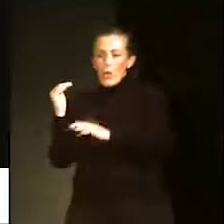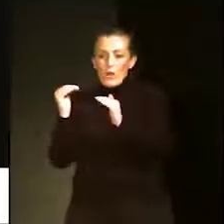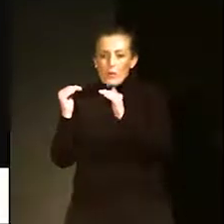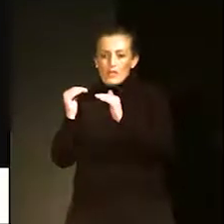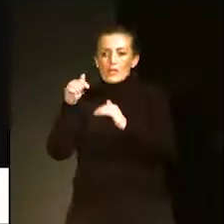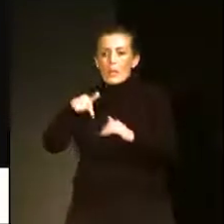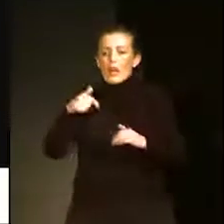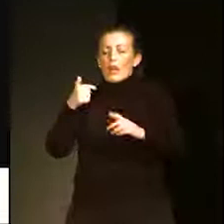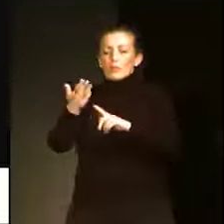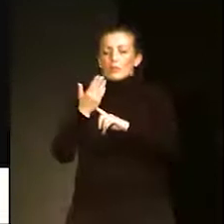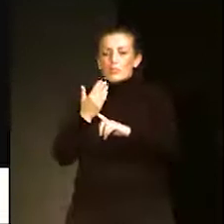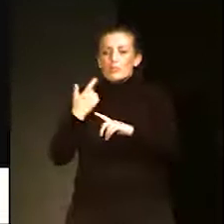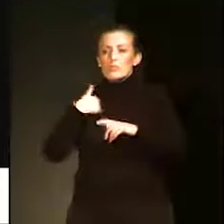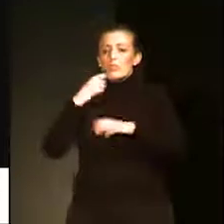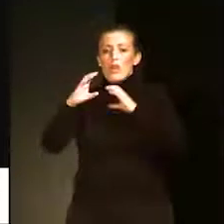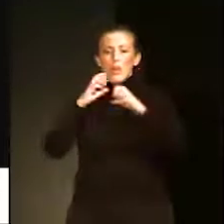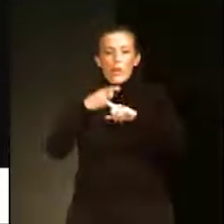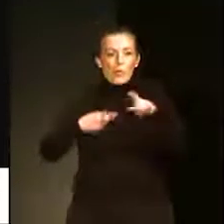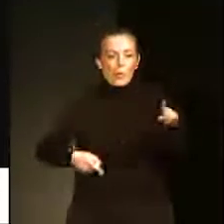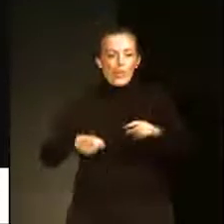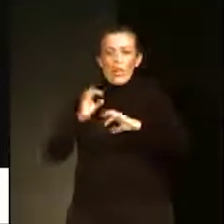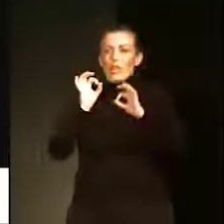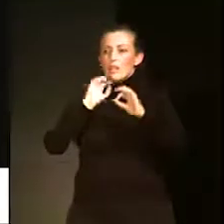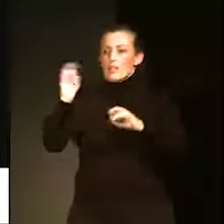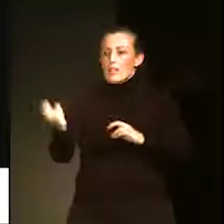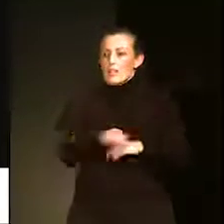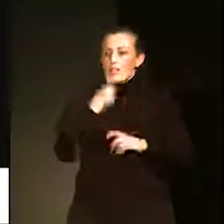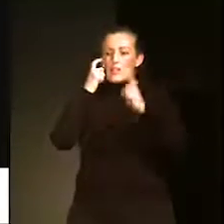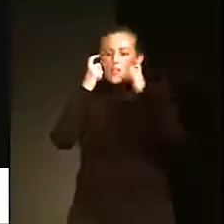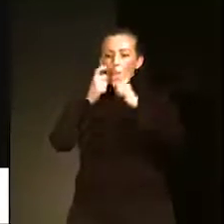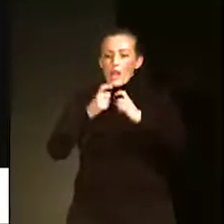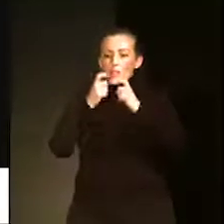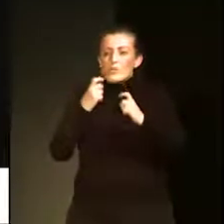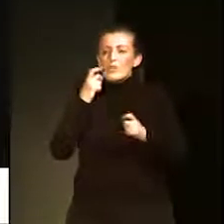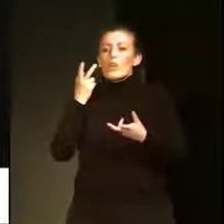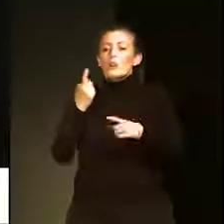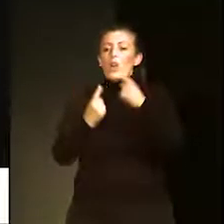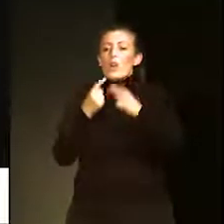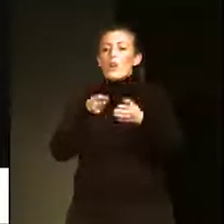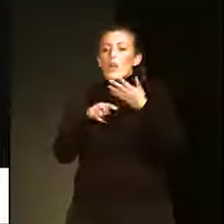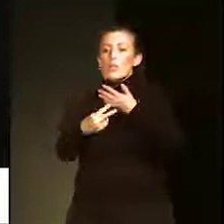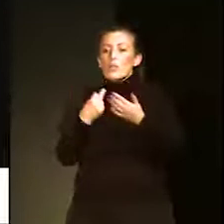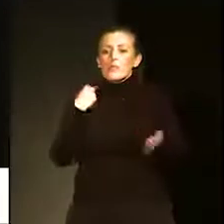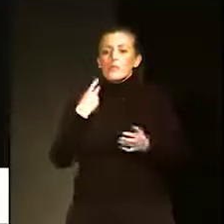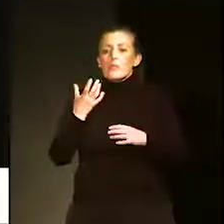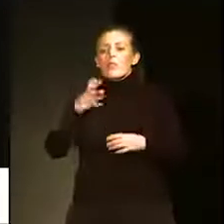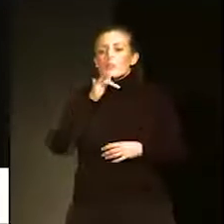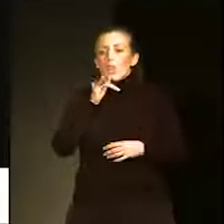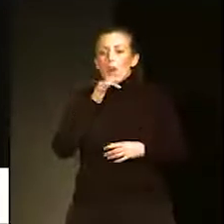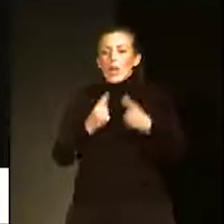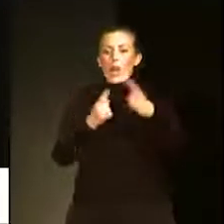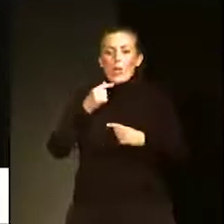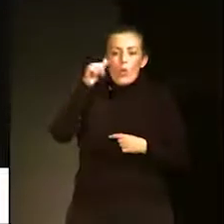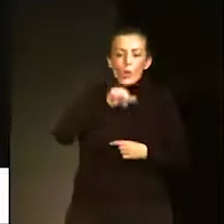presencia importante a través de los medios de comunicación, pero que sigue siendo un esfuerzo invisible para muchos hombres y mujeres. Desde